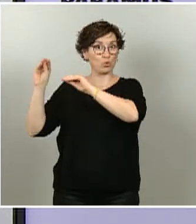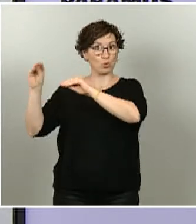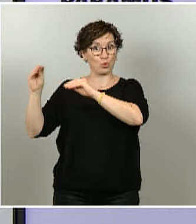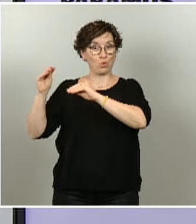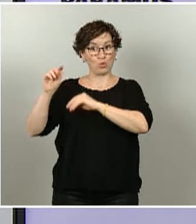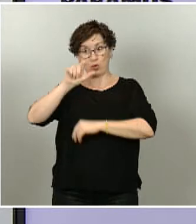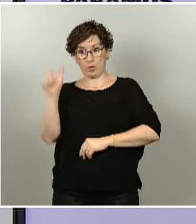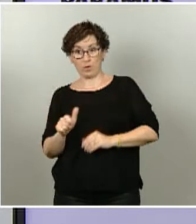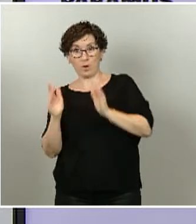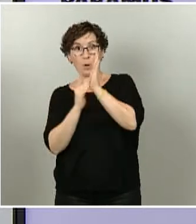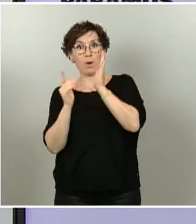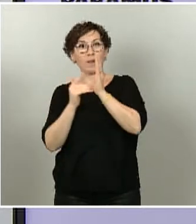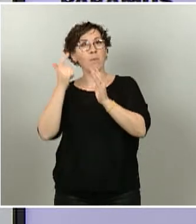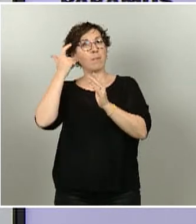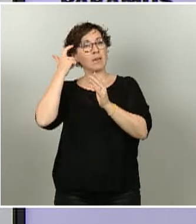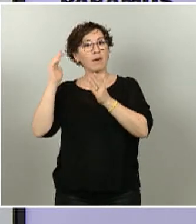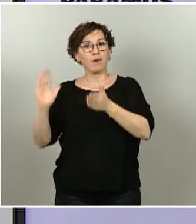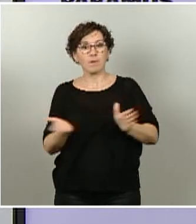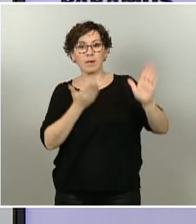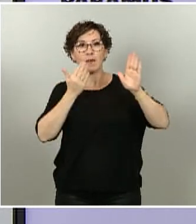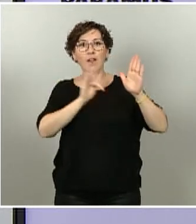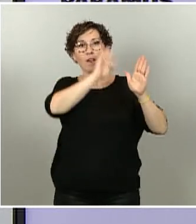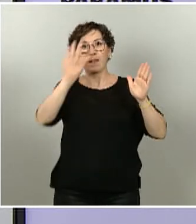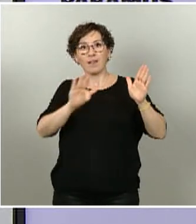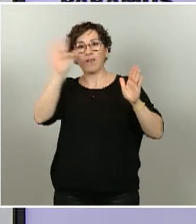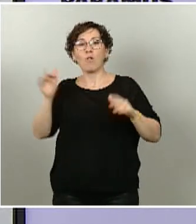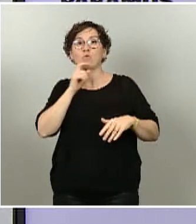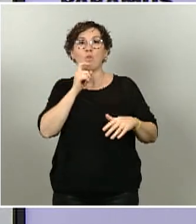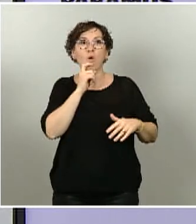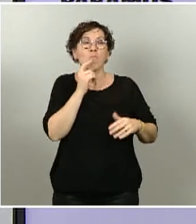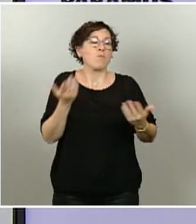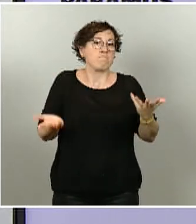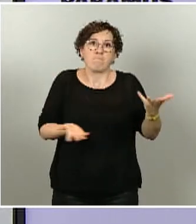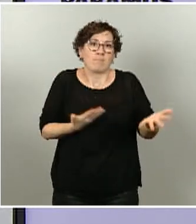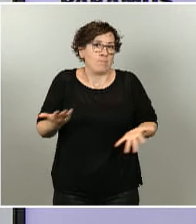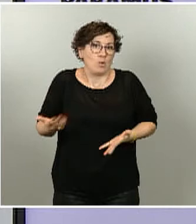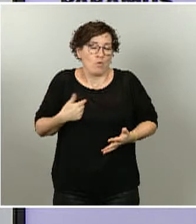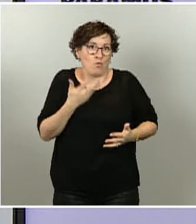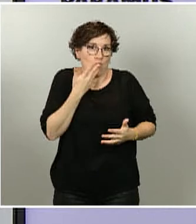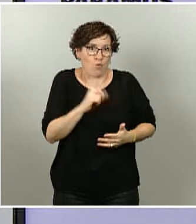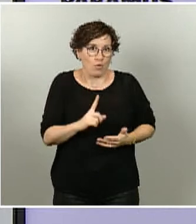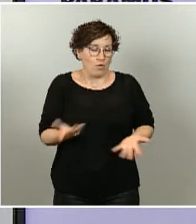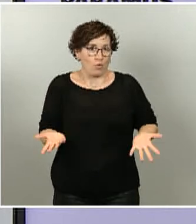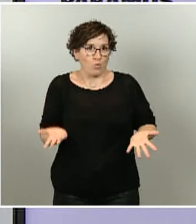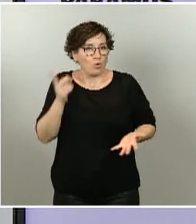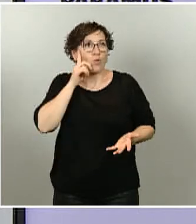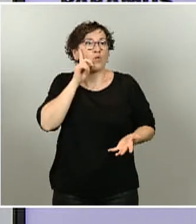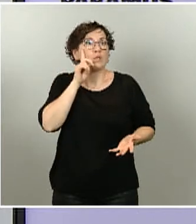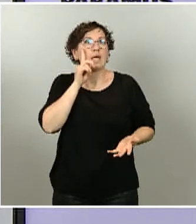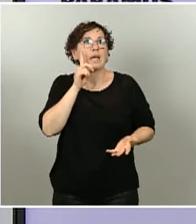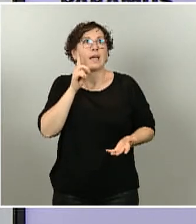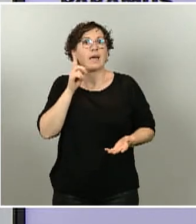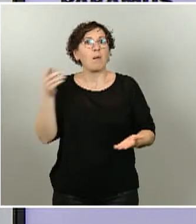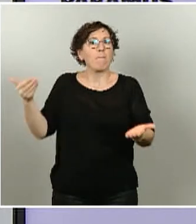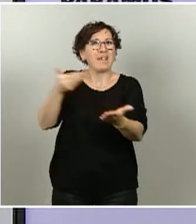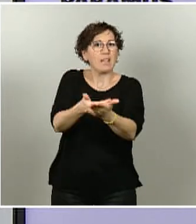progresión de fase, pues no puedo expresar, no conozco si ha suministrado ya, si ha entrado una petición concreta al respecto. En